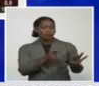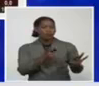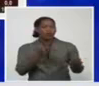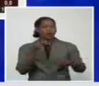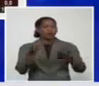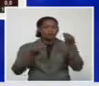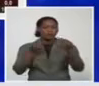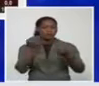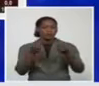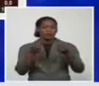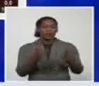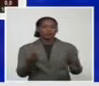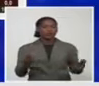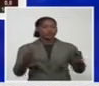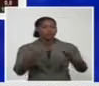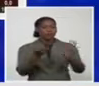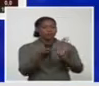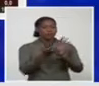casos confirmados.